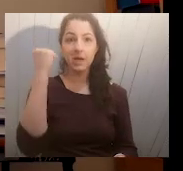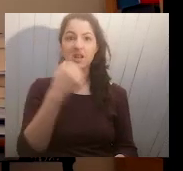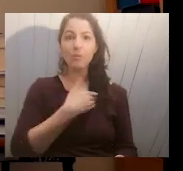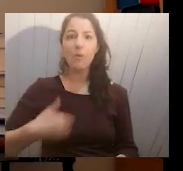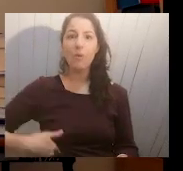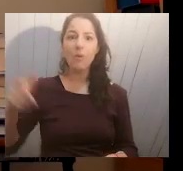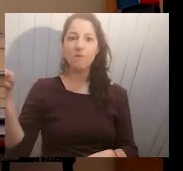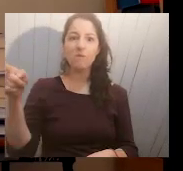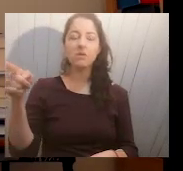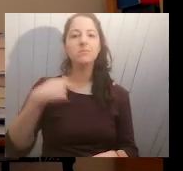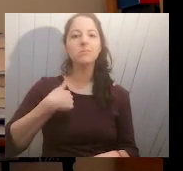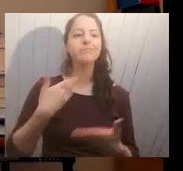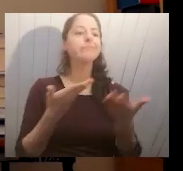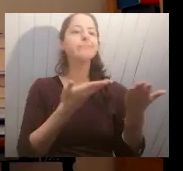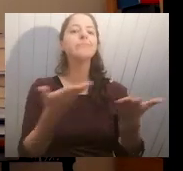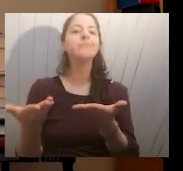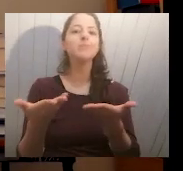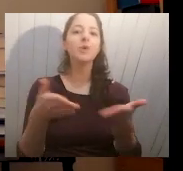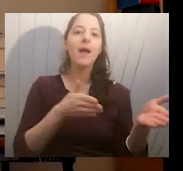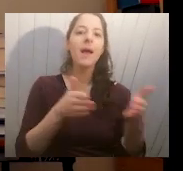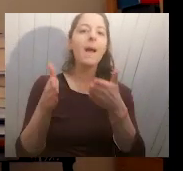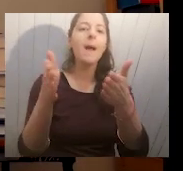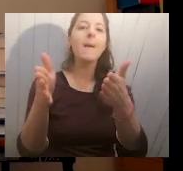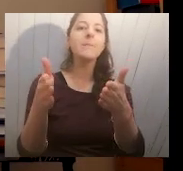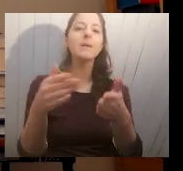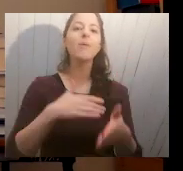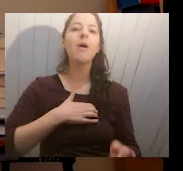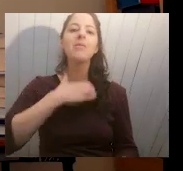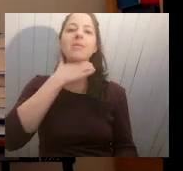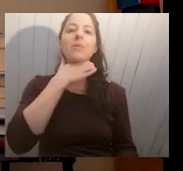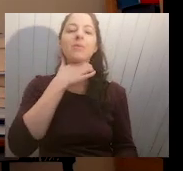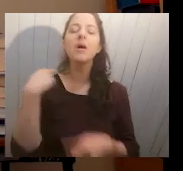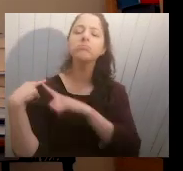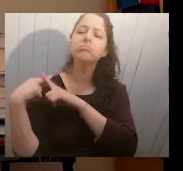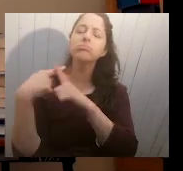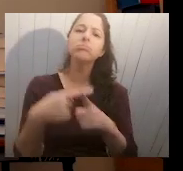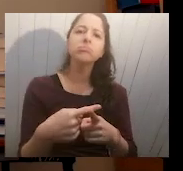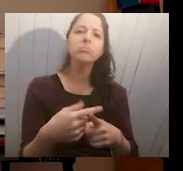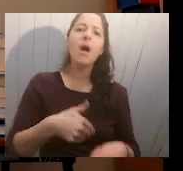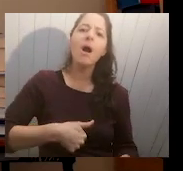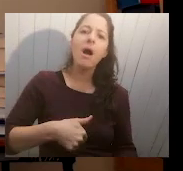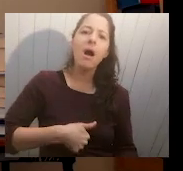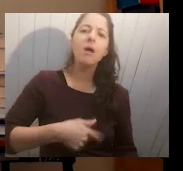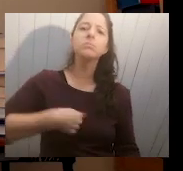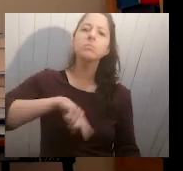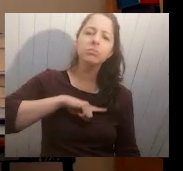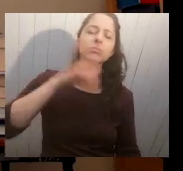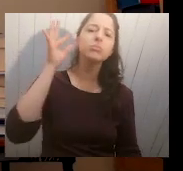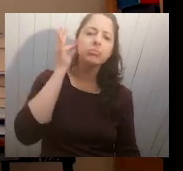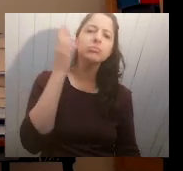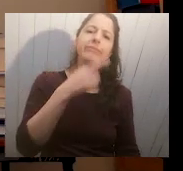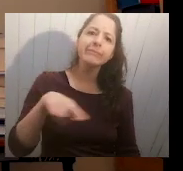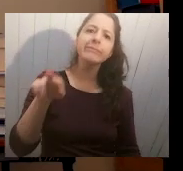gobierno criminal nos ofrecen el camino de la deuda, del sacrificio, de la migaja y del hambre, para que seamos nosotras,